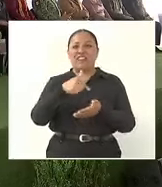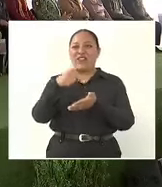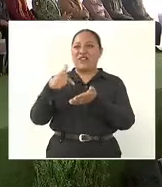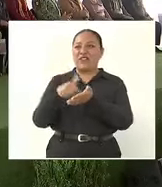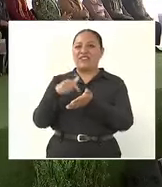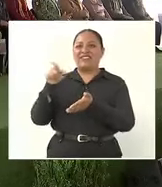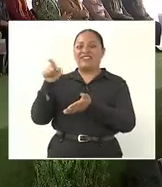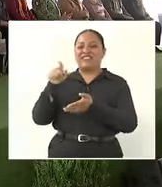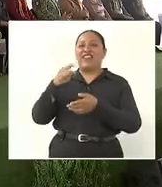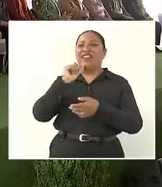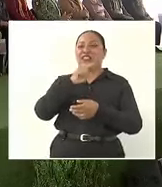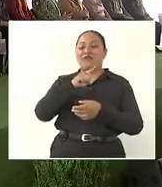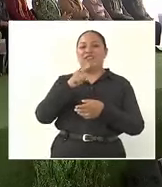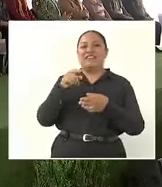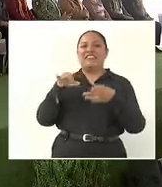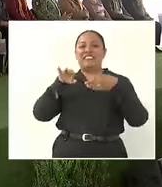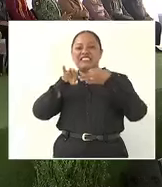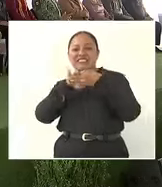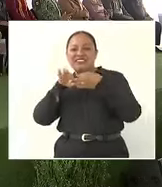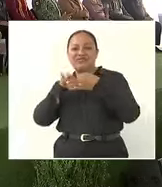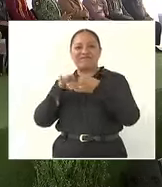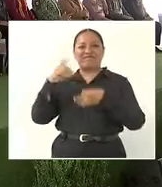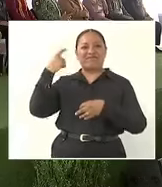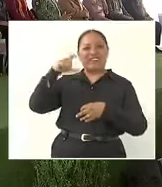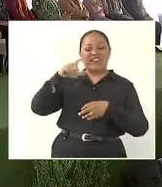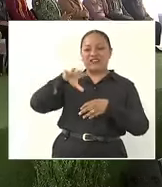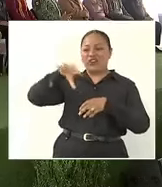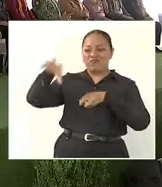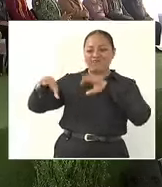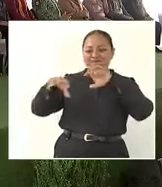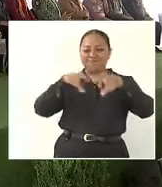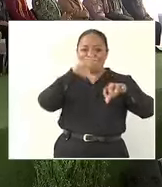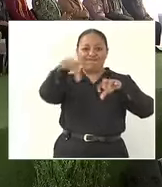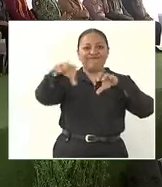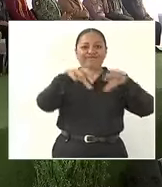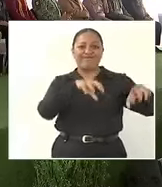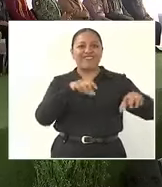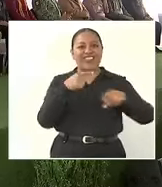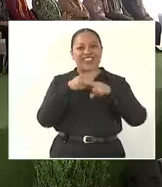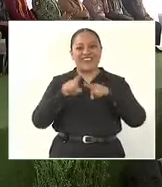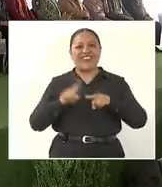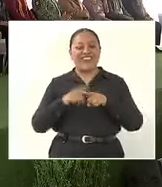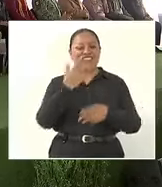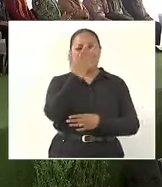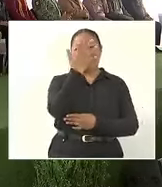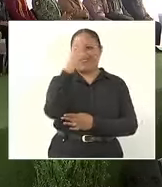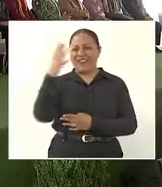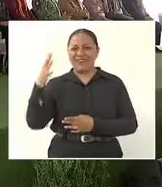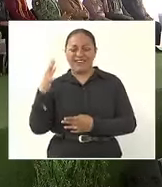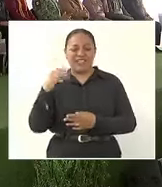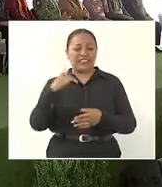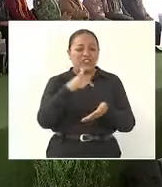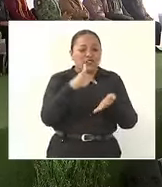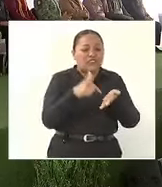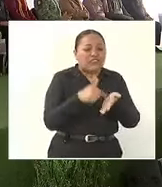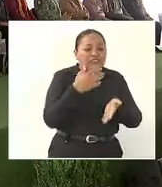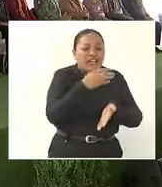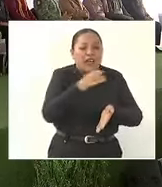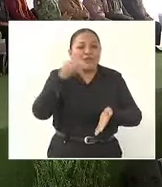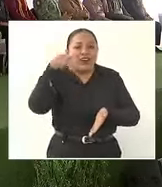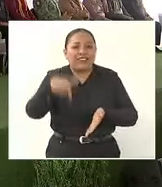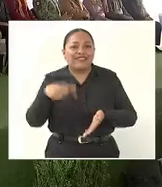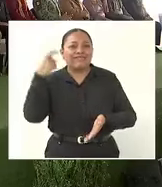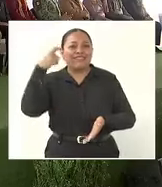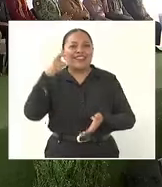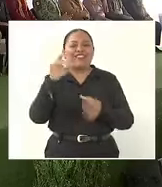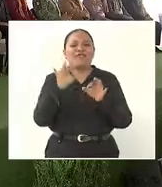Áreas Naturales Protegidas, que tiene muchas aquí en el estado, y desde luego también algo que es muy ejemplar de Querétaro es